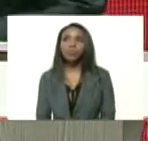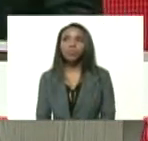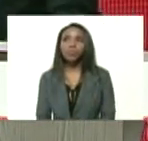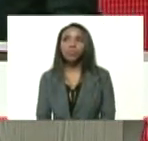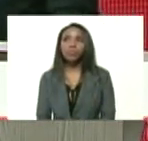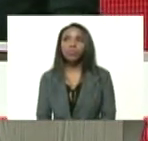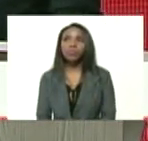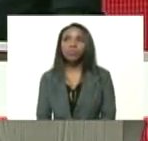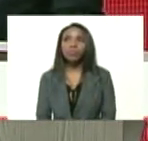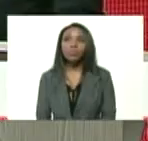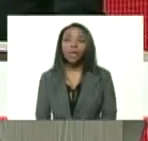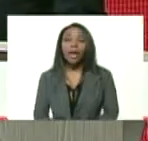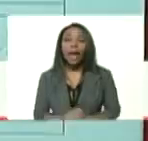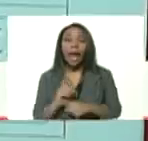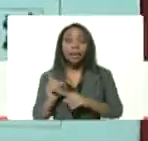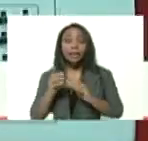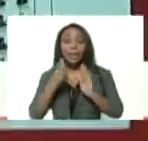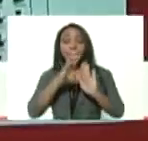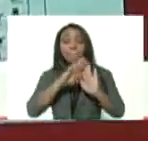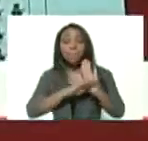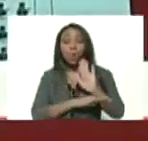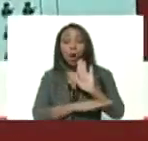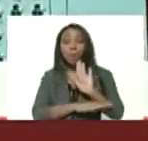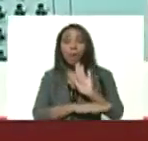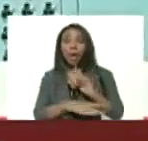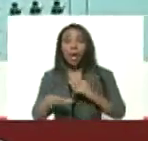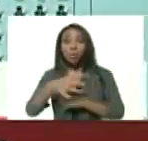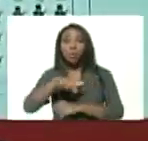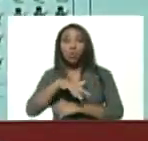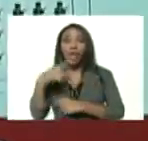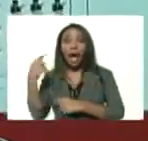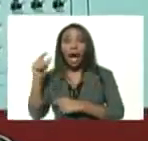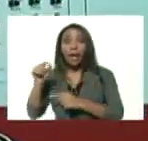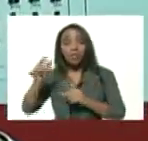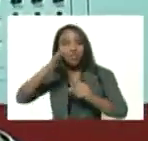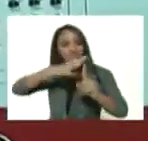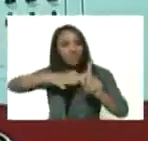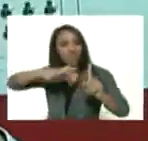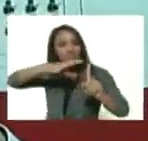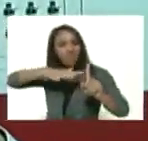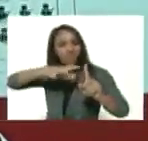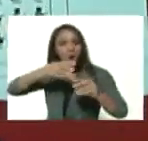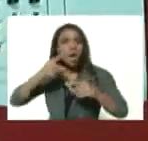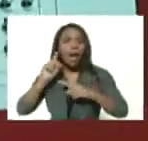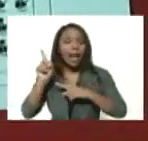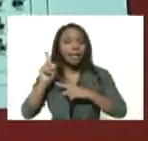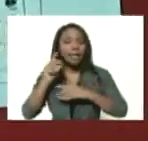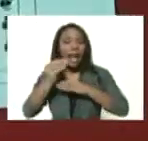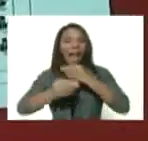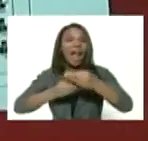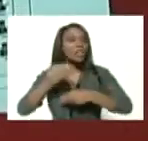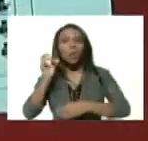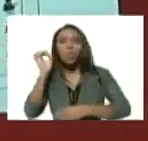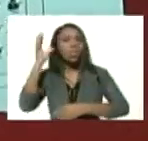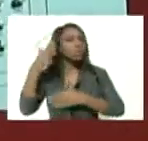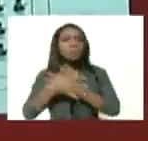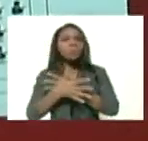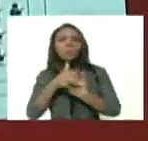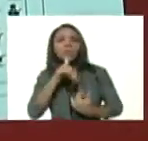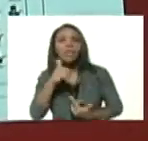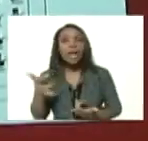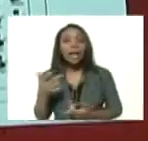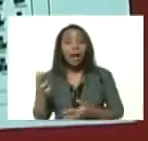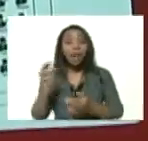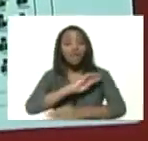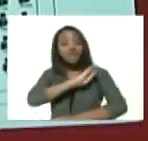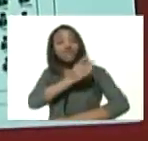Este ampograma, donde está toda la conspiración, fue elaborado por nuestras fuerzas